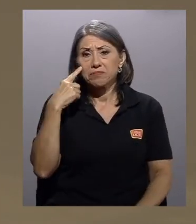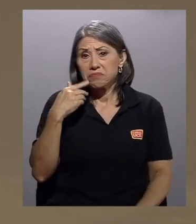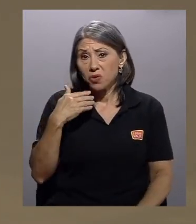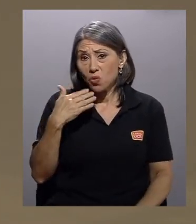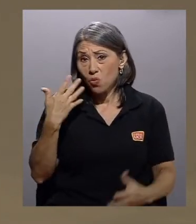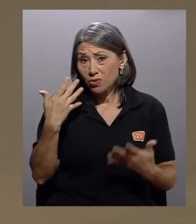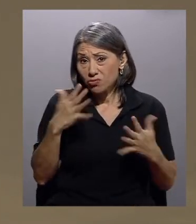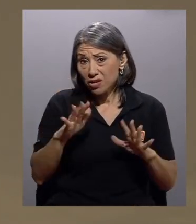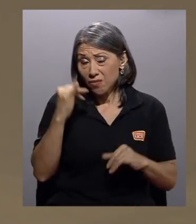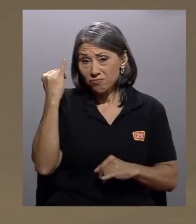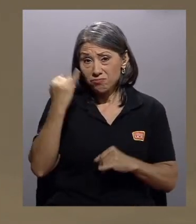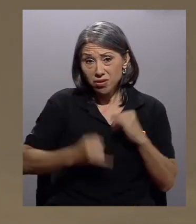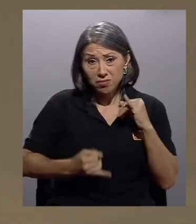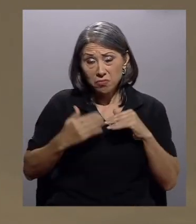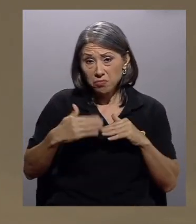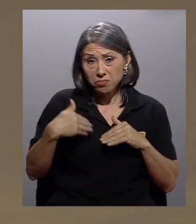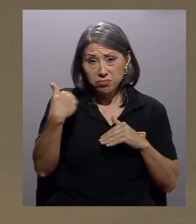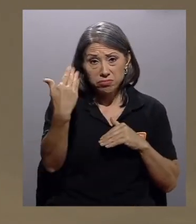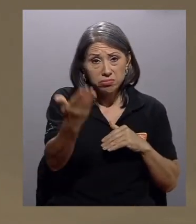esto el